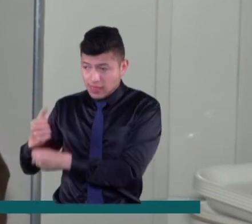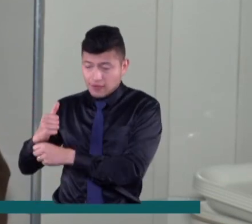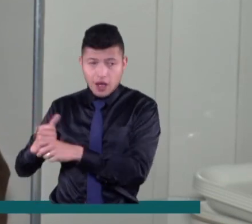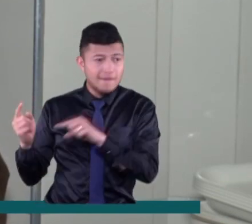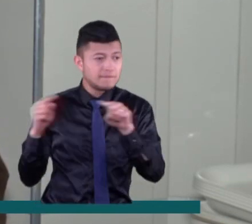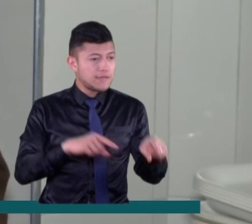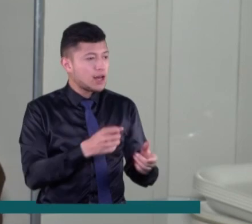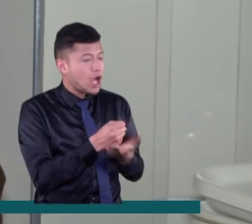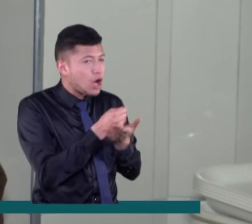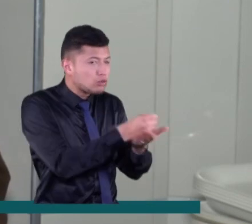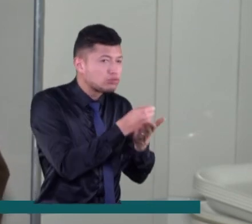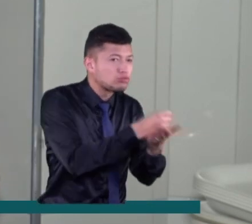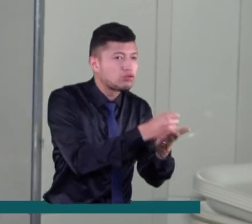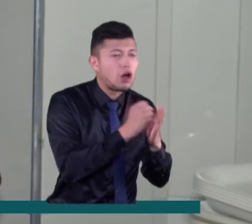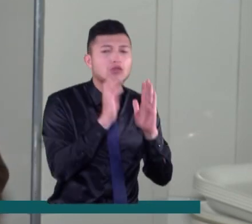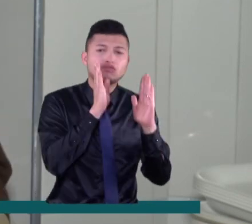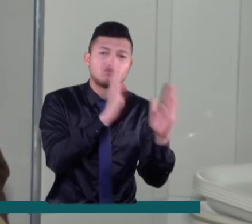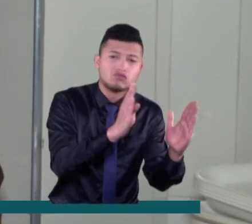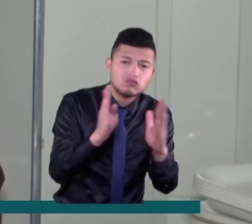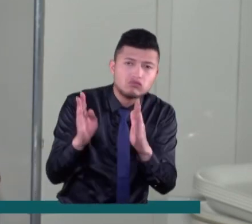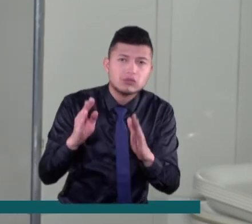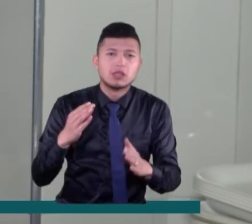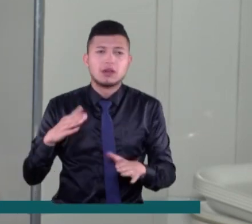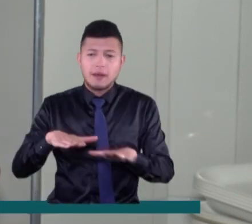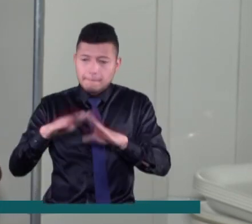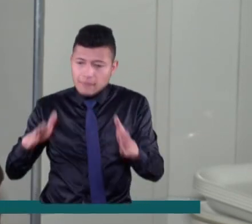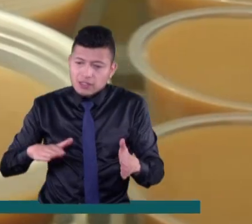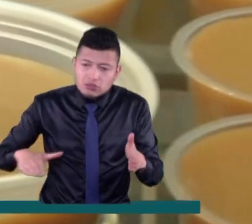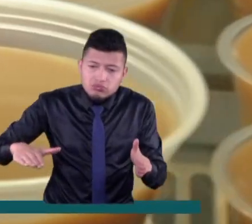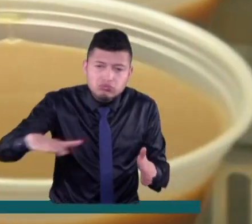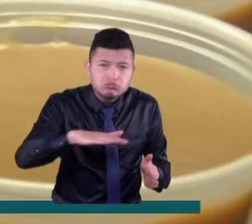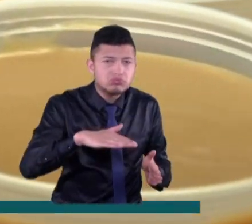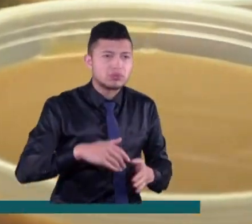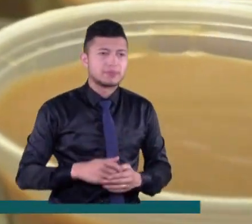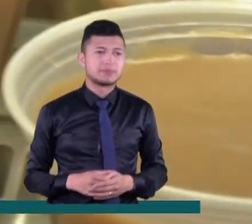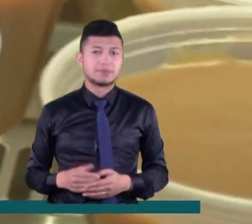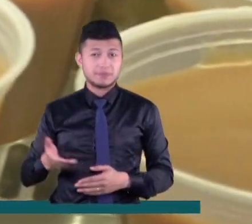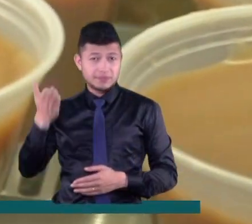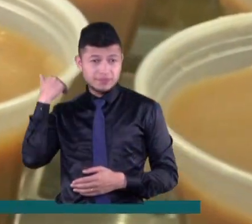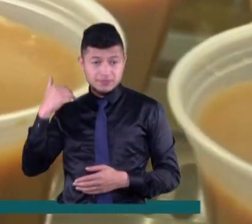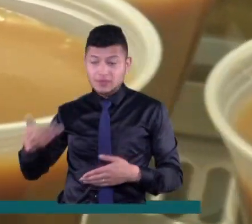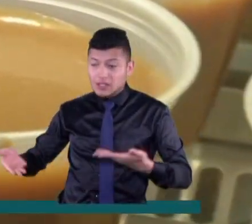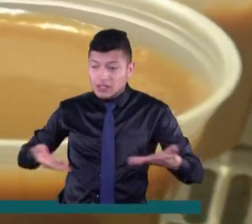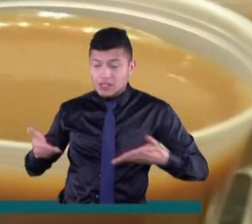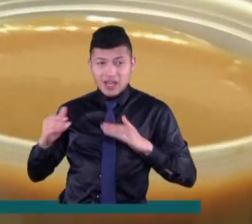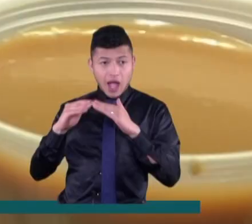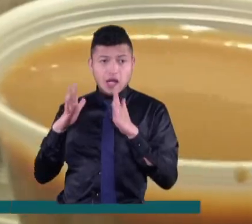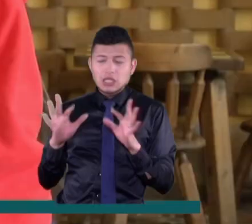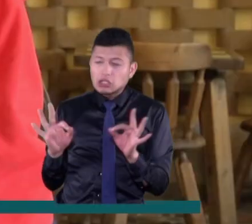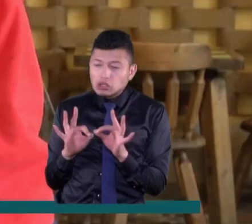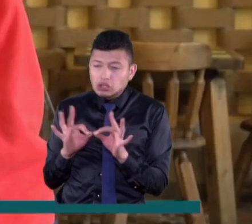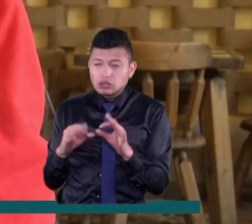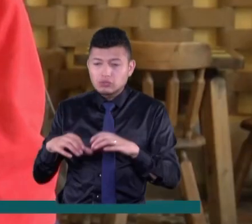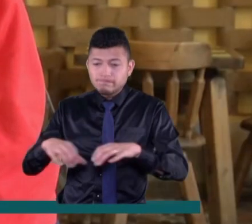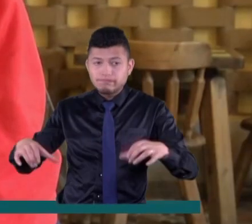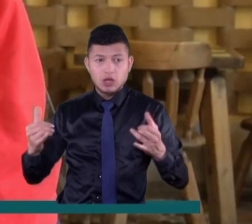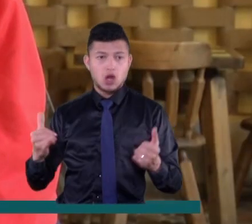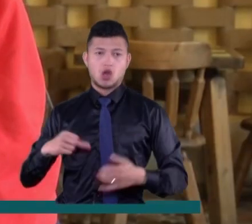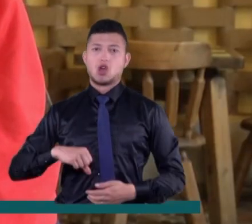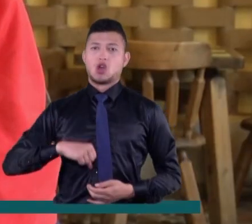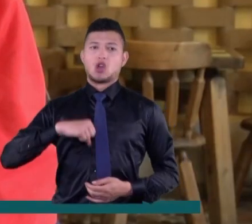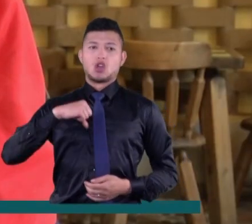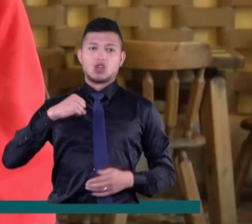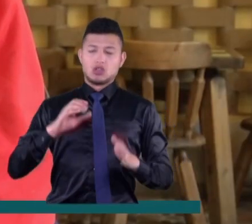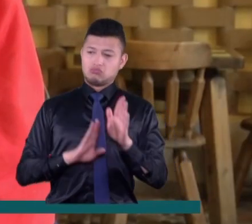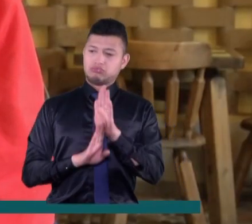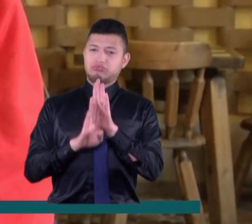trabajar, venía acá y le colaboraba atendiendo o limpiando las mesas. Comenzaron con una pequeña vitrina en casa, por eso se sienten